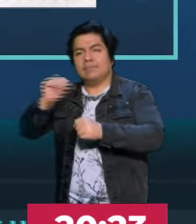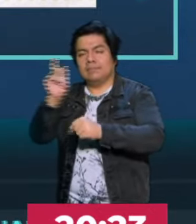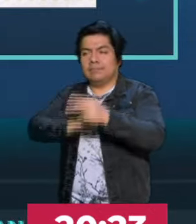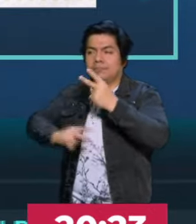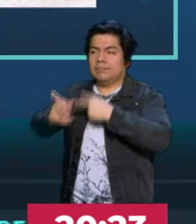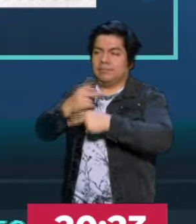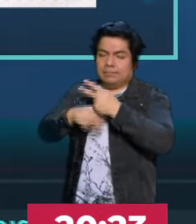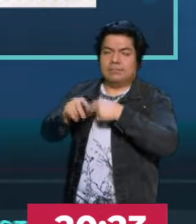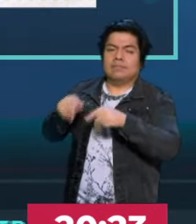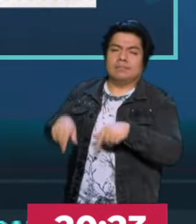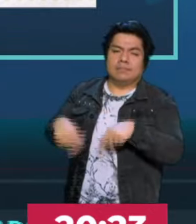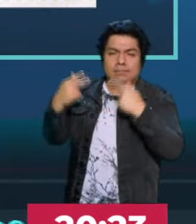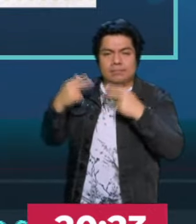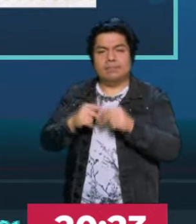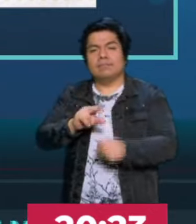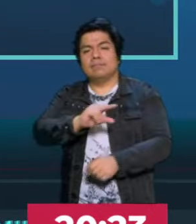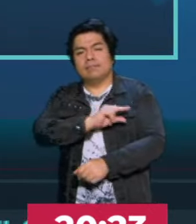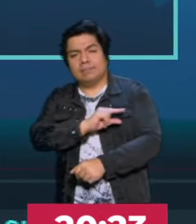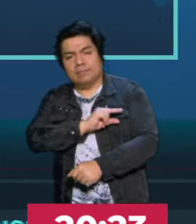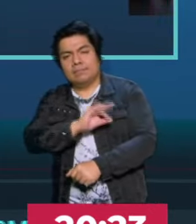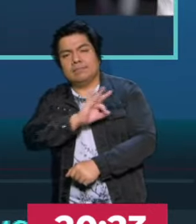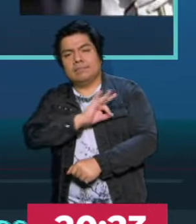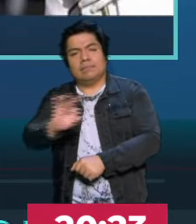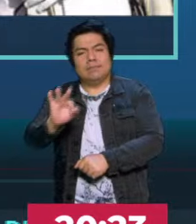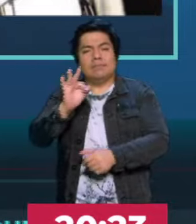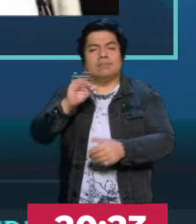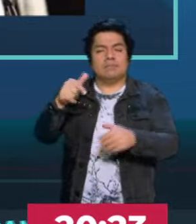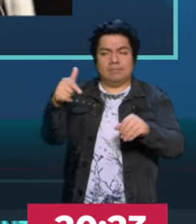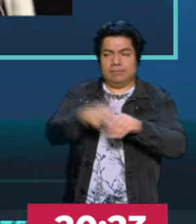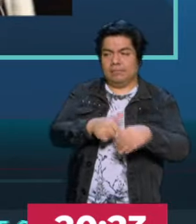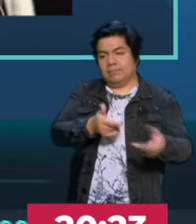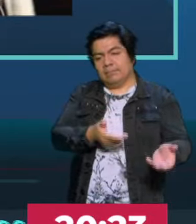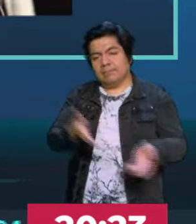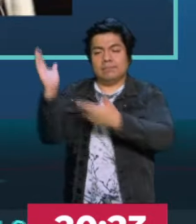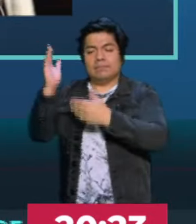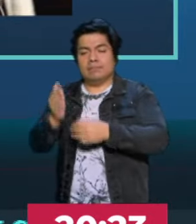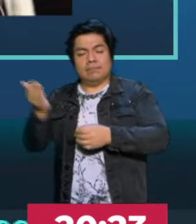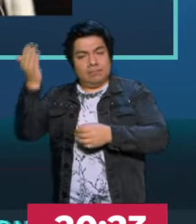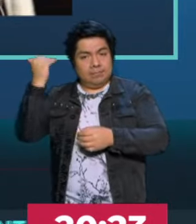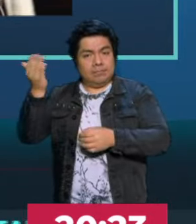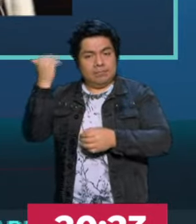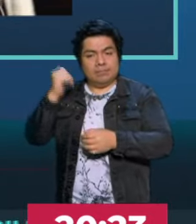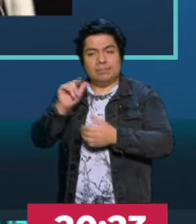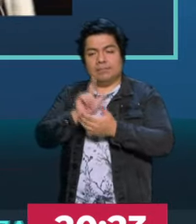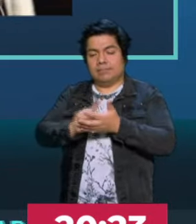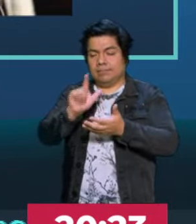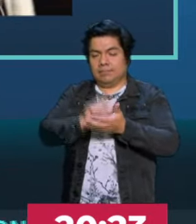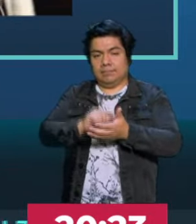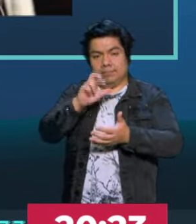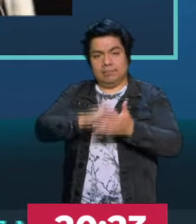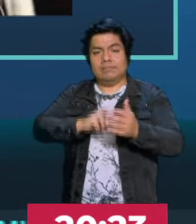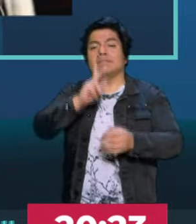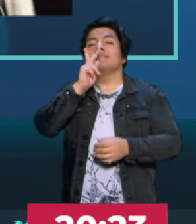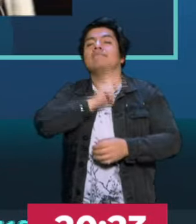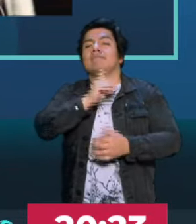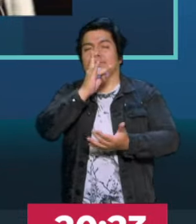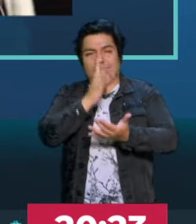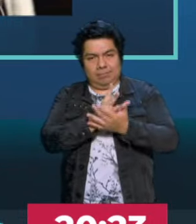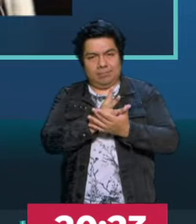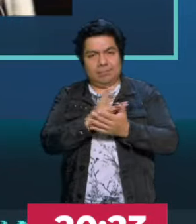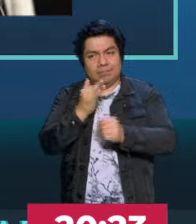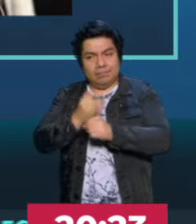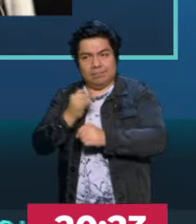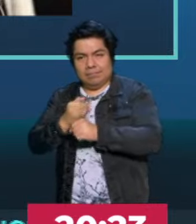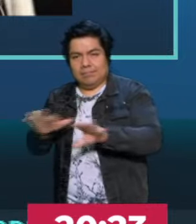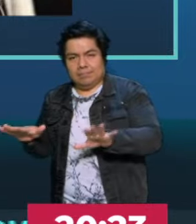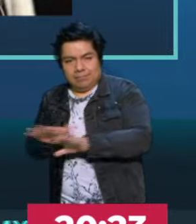el mercado a que los privados importaran combustible, es decir, antes de esa reforma solo Pemex podía importar